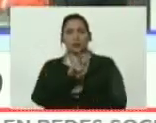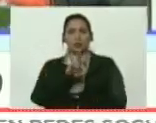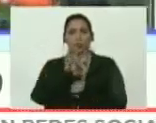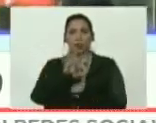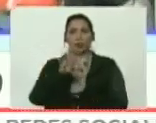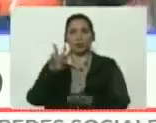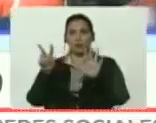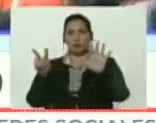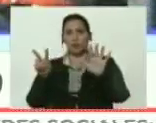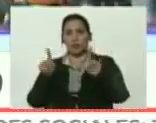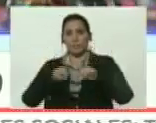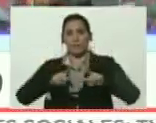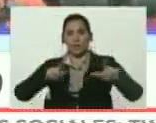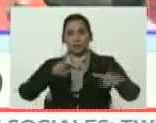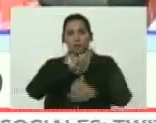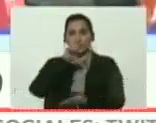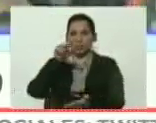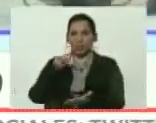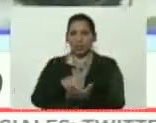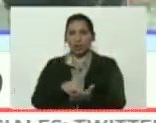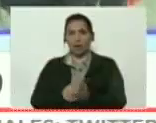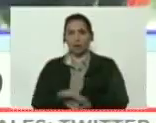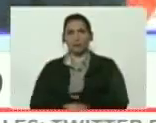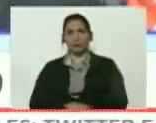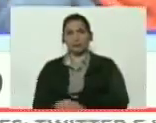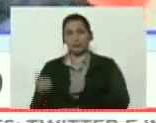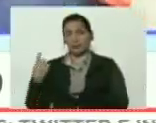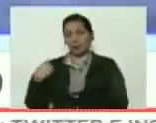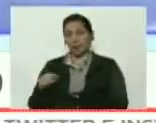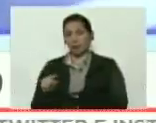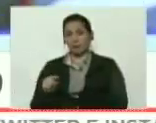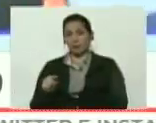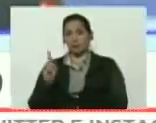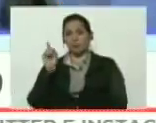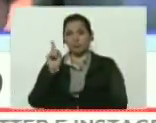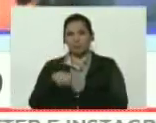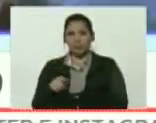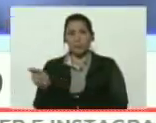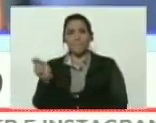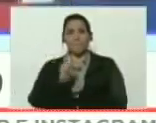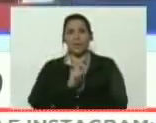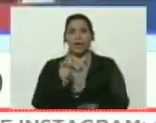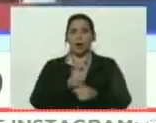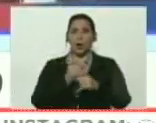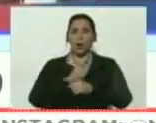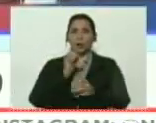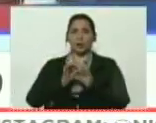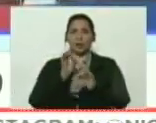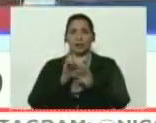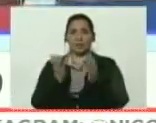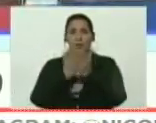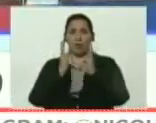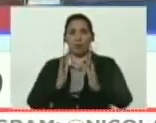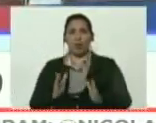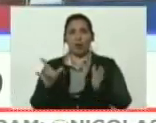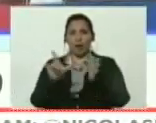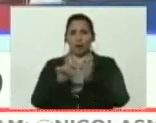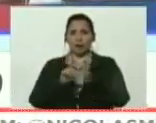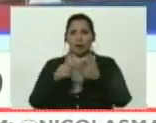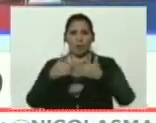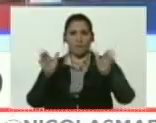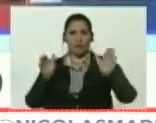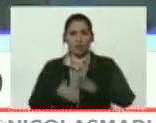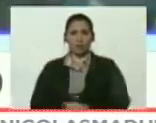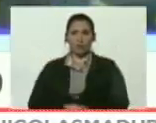20.247 espacios nacionales. Vamos a tener en el mes de agosto y septiembre las escuelas y liceos